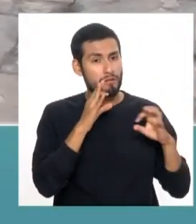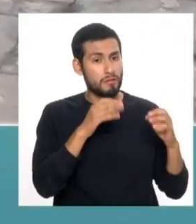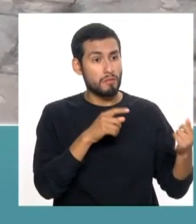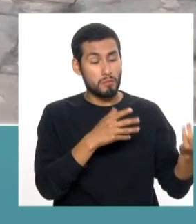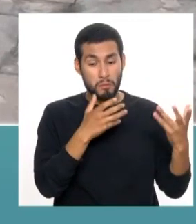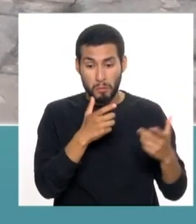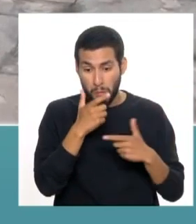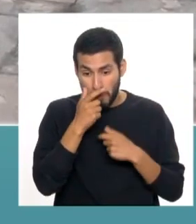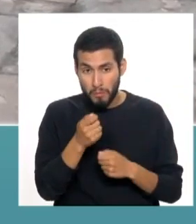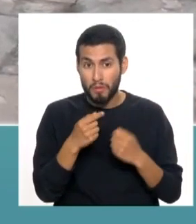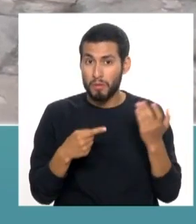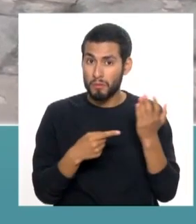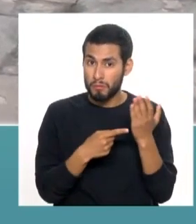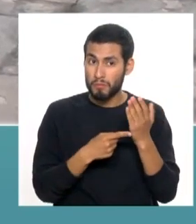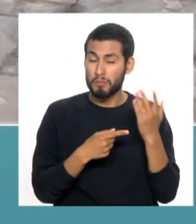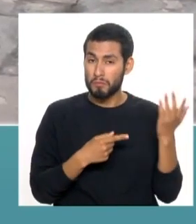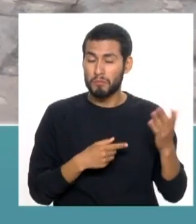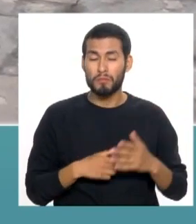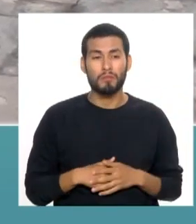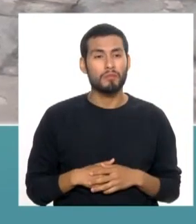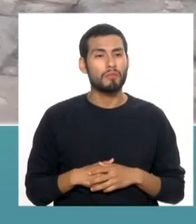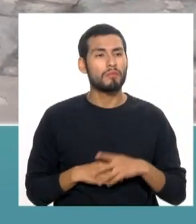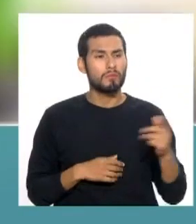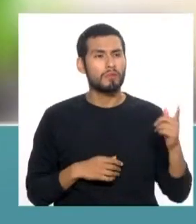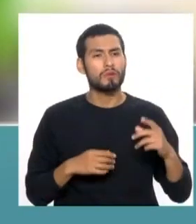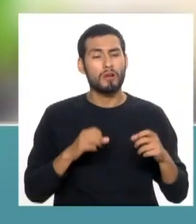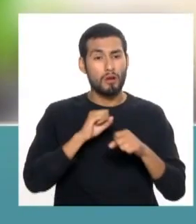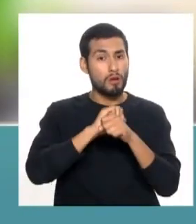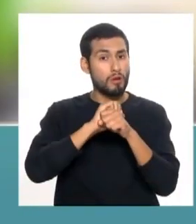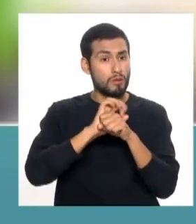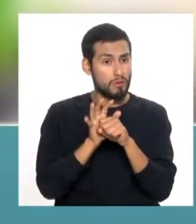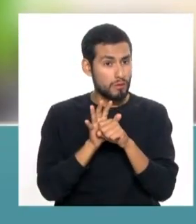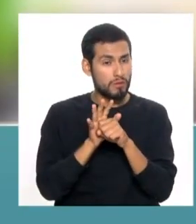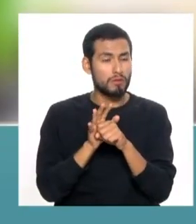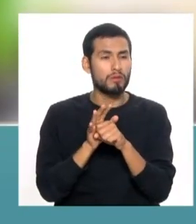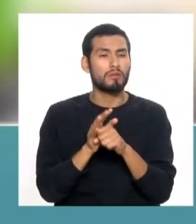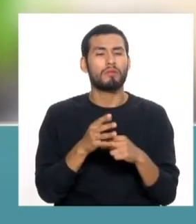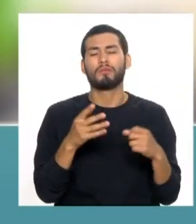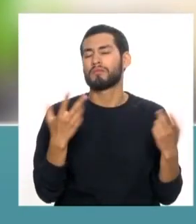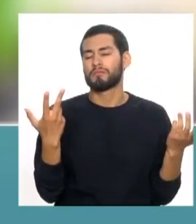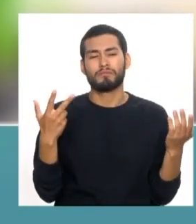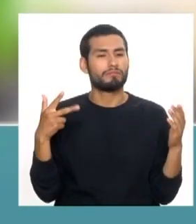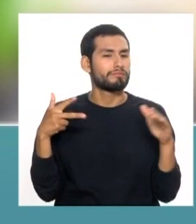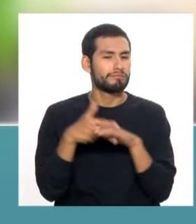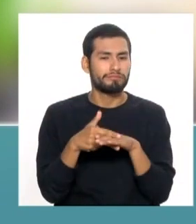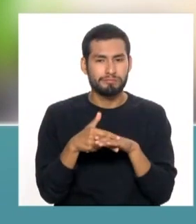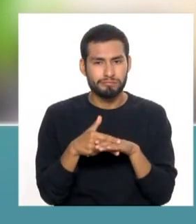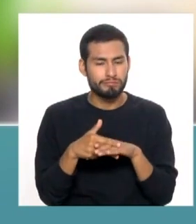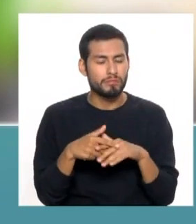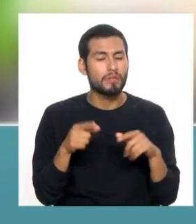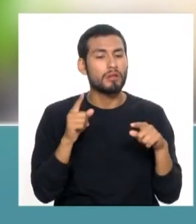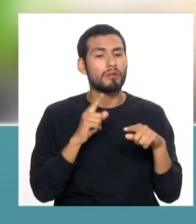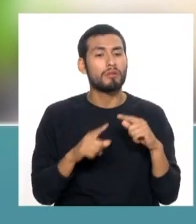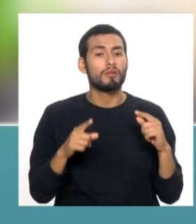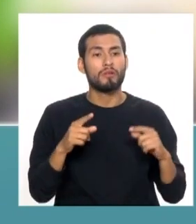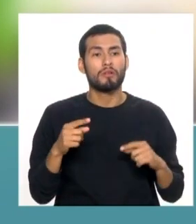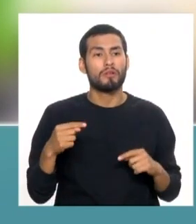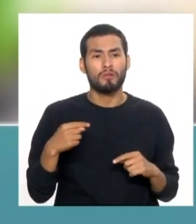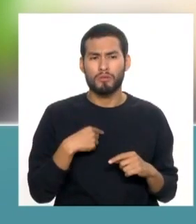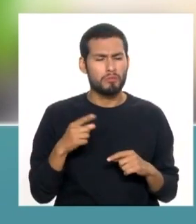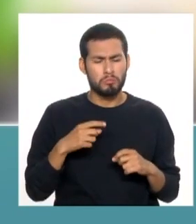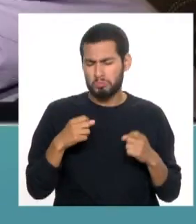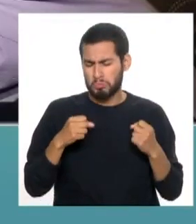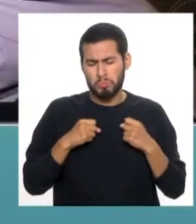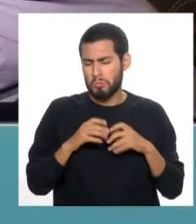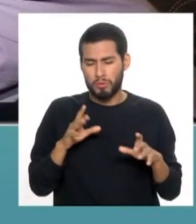mostraron interés en la tecnología. Vino el COVID, ¿no? Y ¡plum! Lo estancó esto, pero no me rindo.